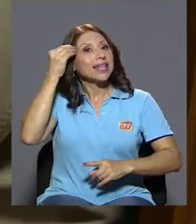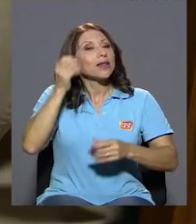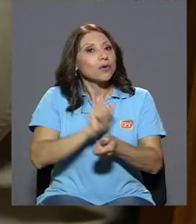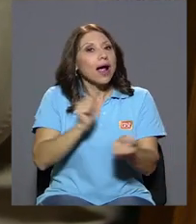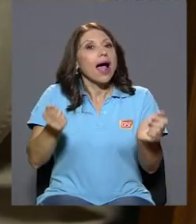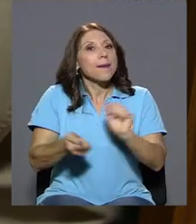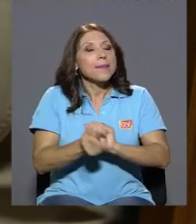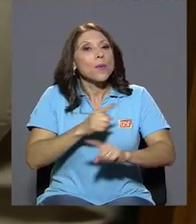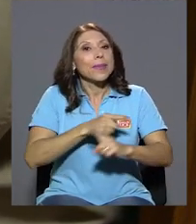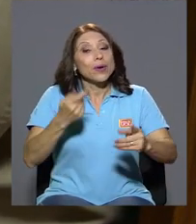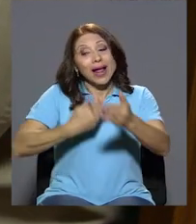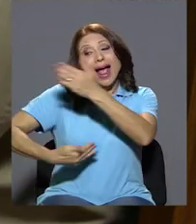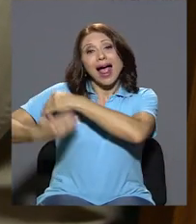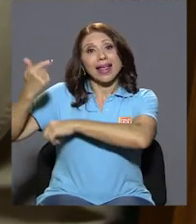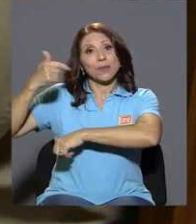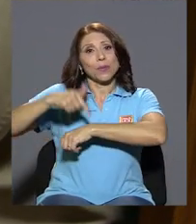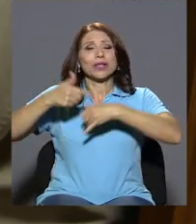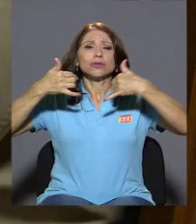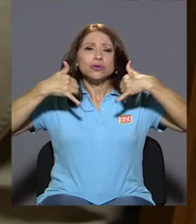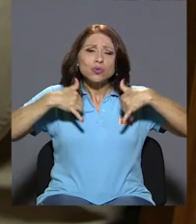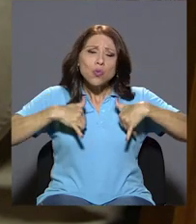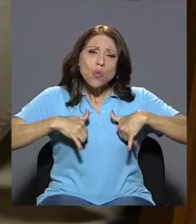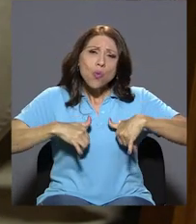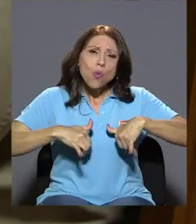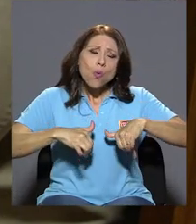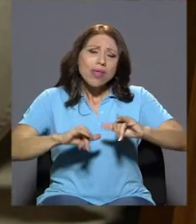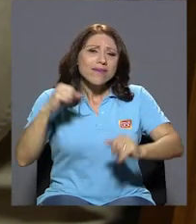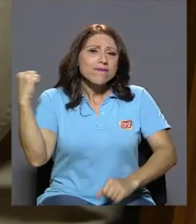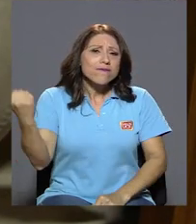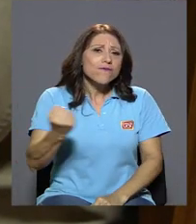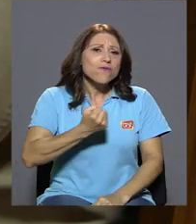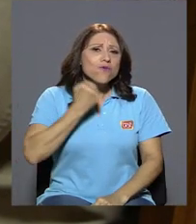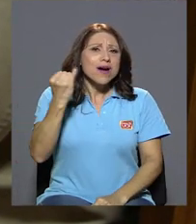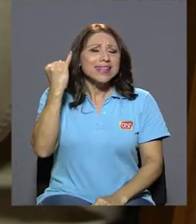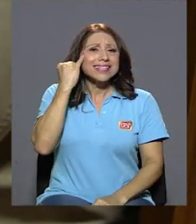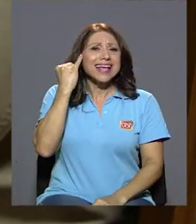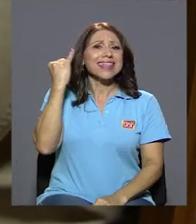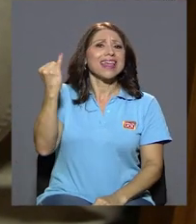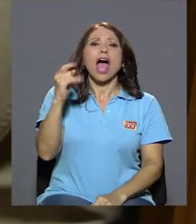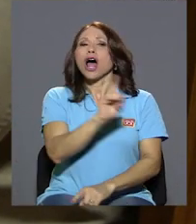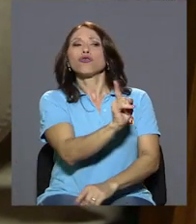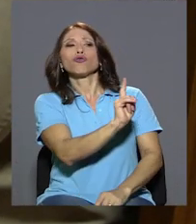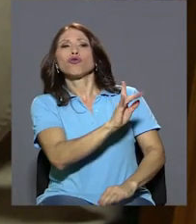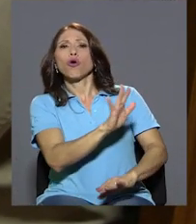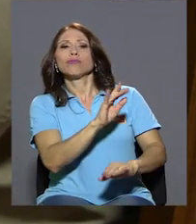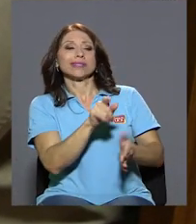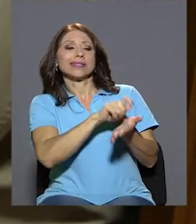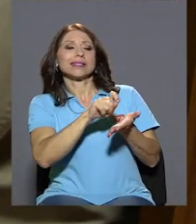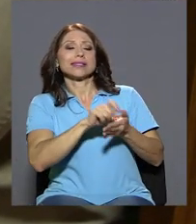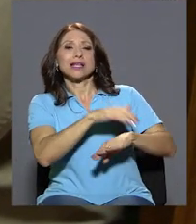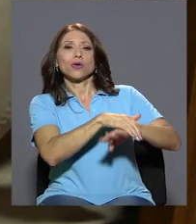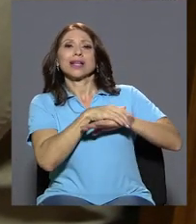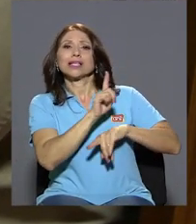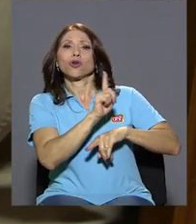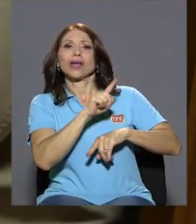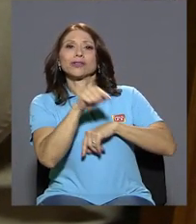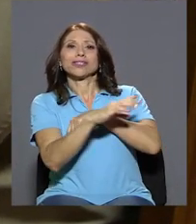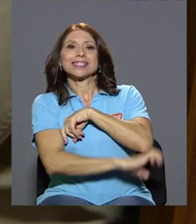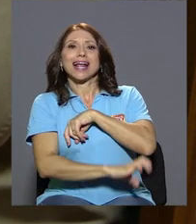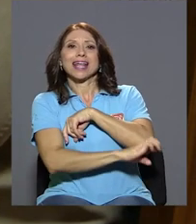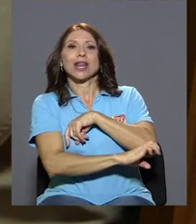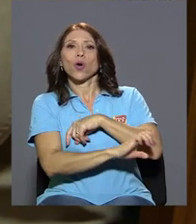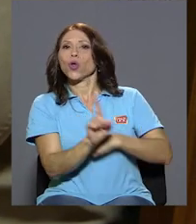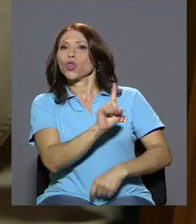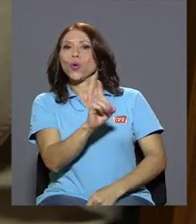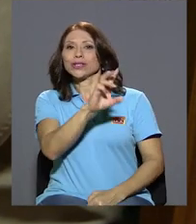pero en aquel momento todavía estaba muy fuerte esa idea de que no en inglés no porque esos extranjeros eso no es costarricense